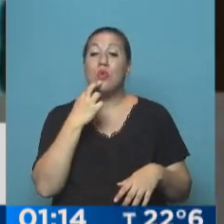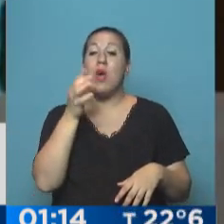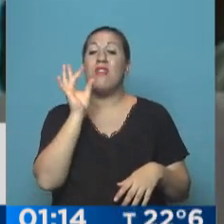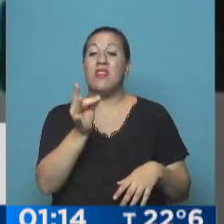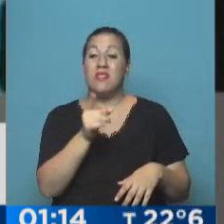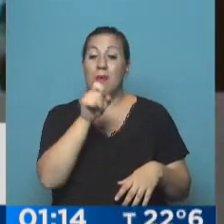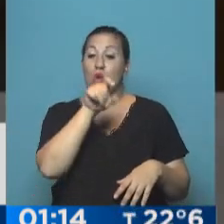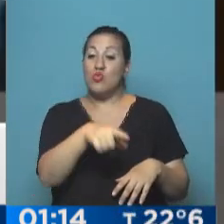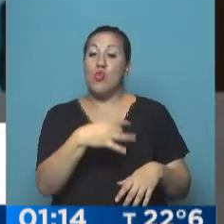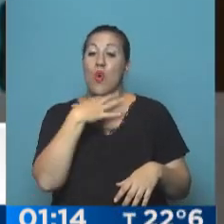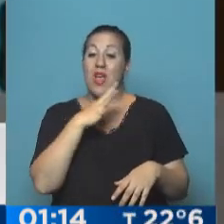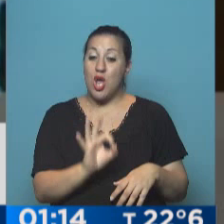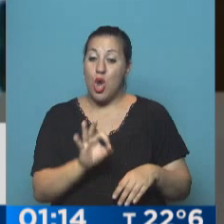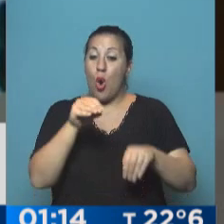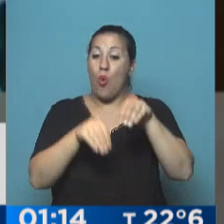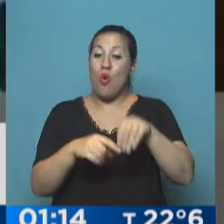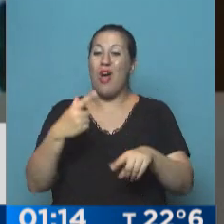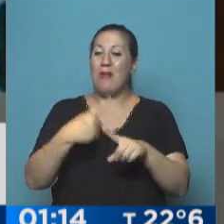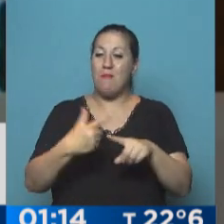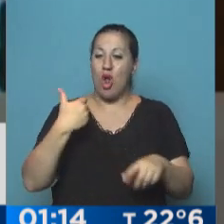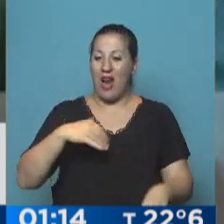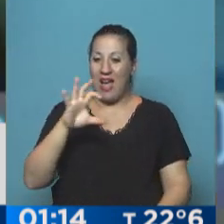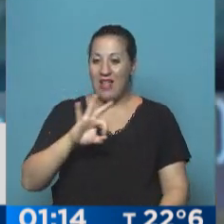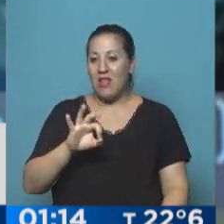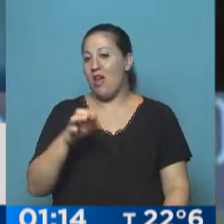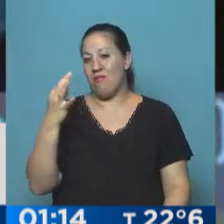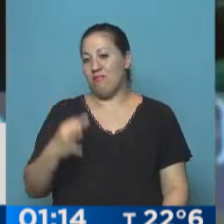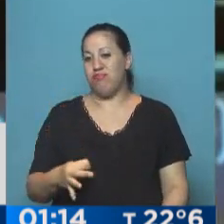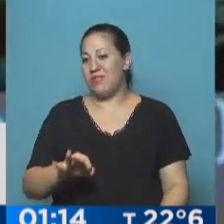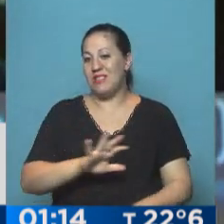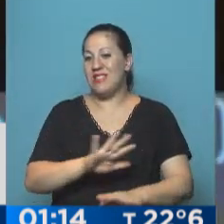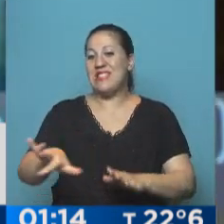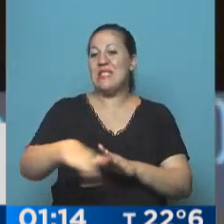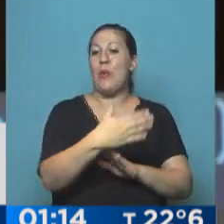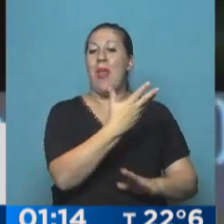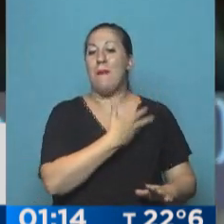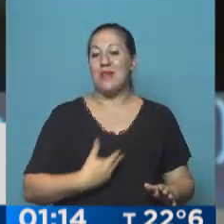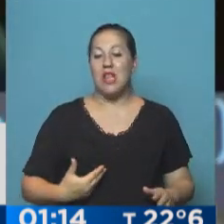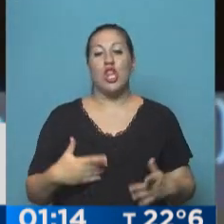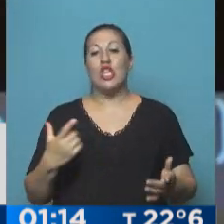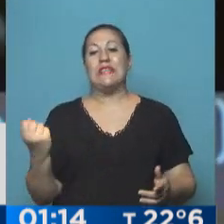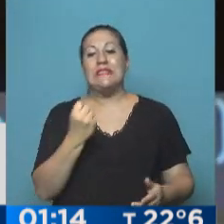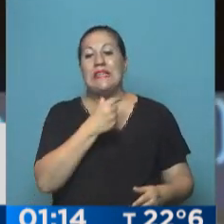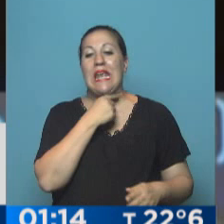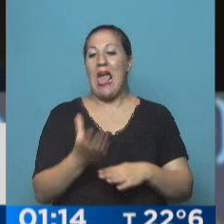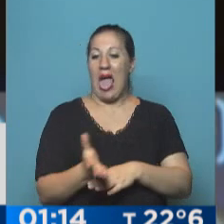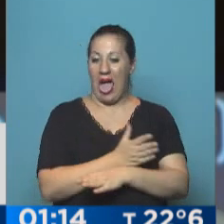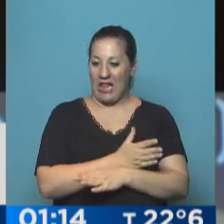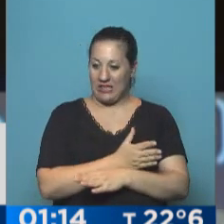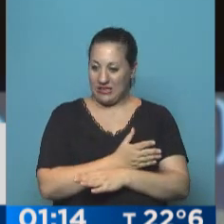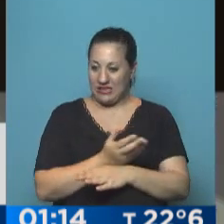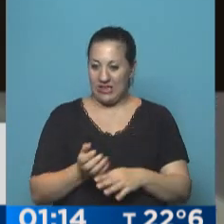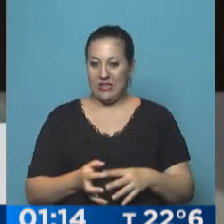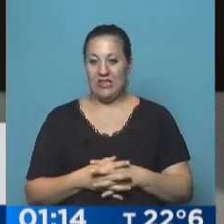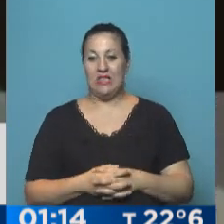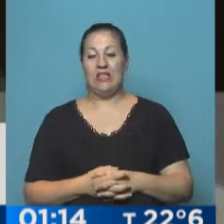su hijo, que es el que vota por Argentinos Juniors, perdería la presidencia de Argentinos Juniors. Por lo tanto, lo quieren hacer antes. En Argentinos Juniors. Exacto.